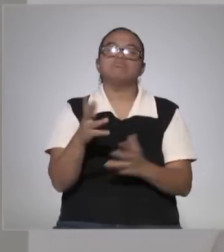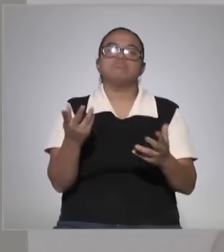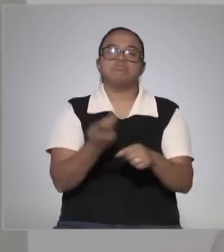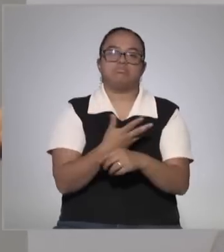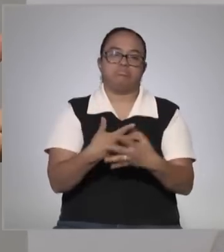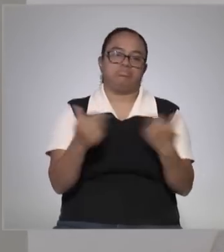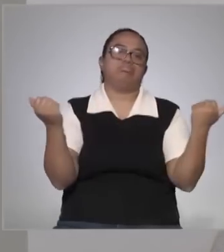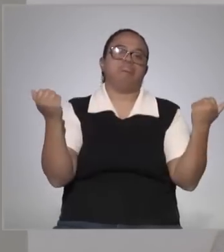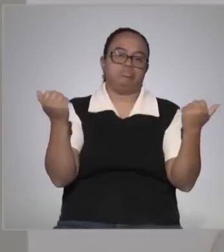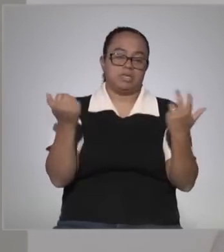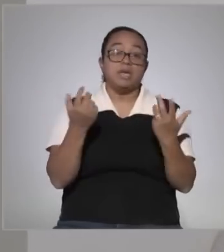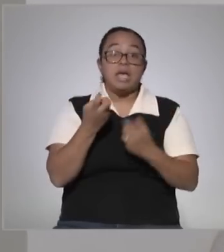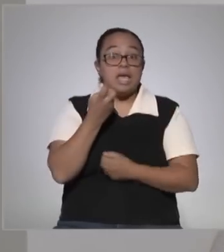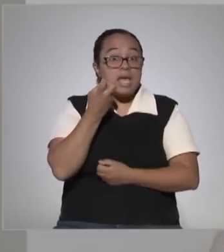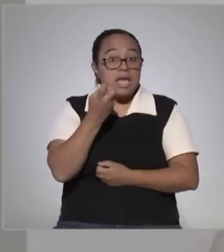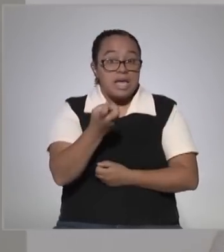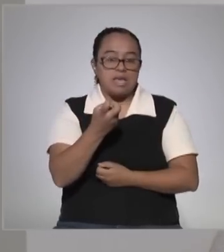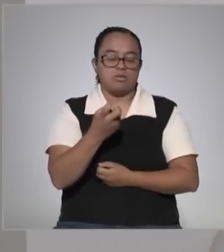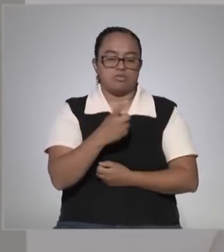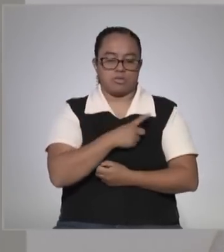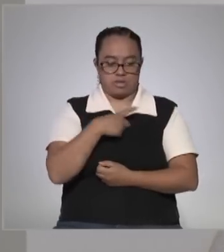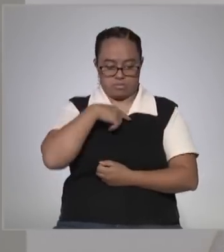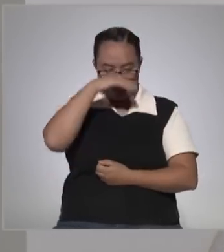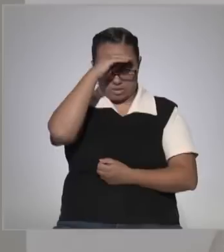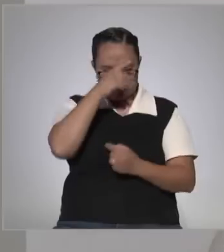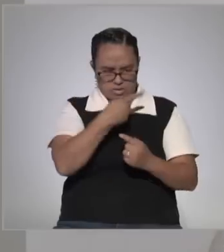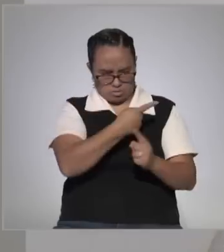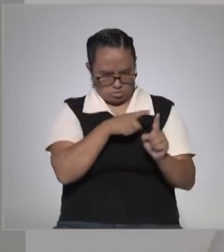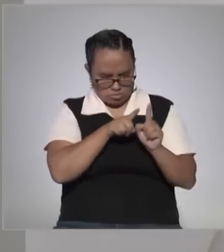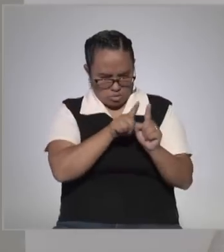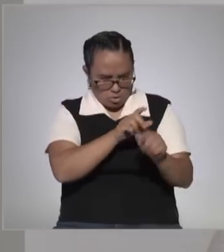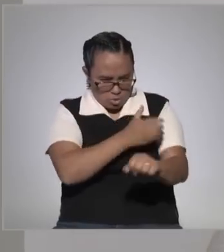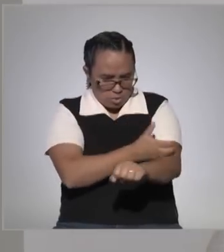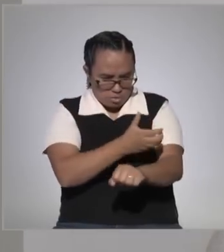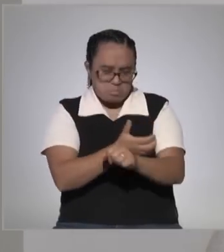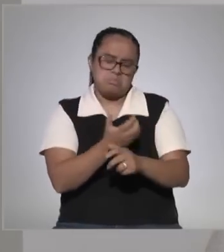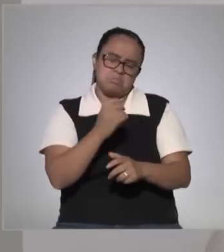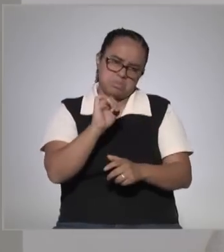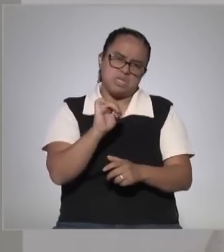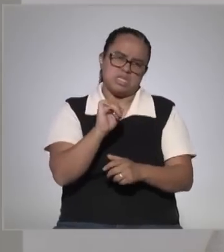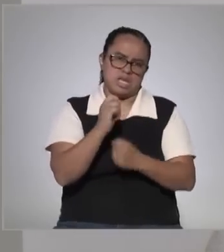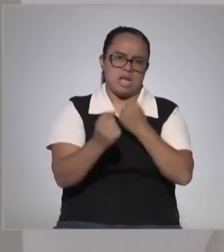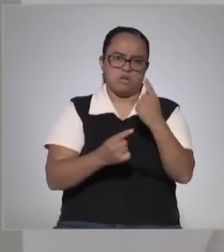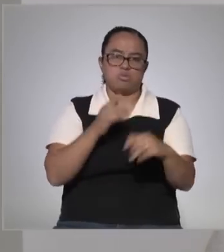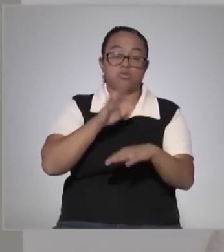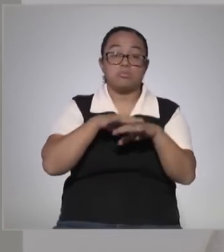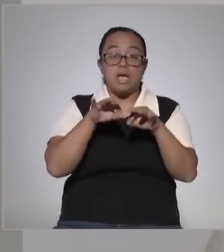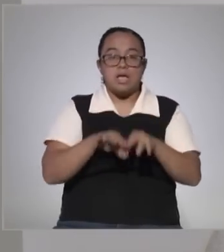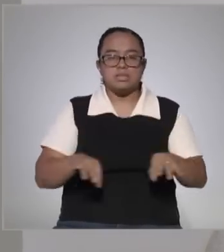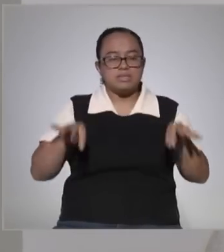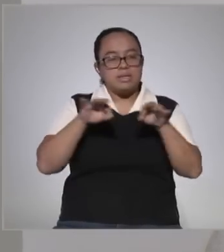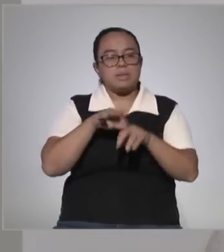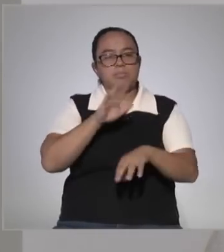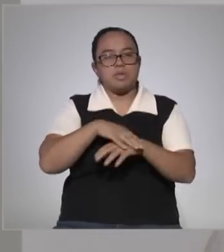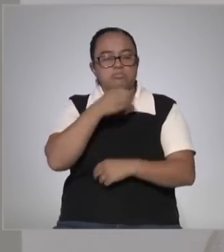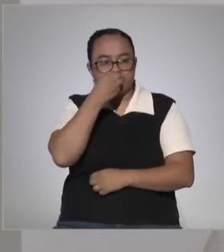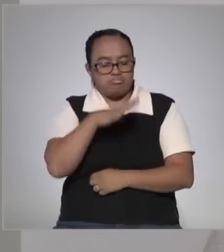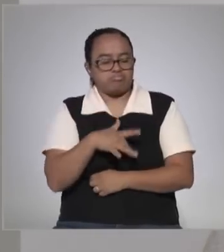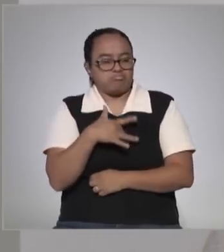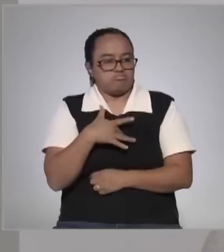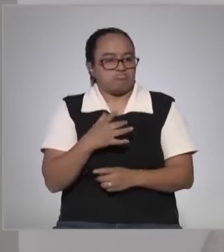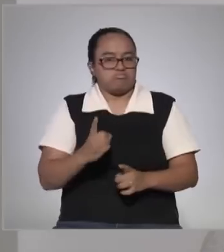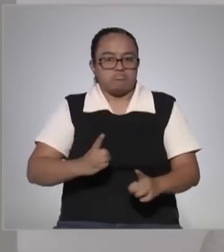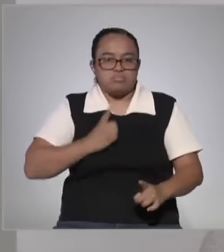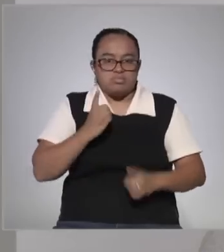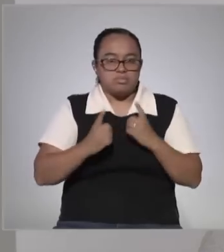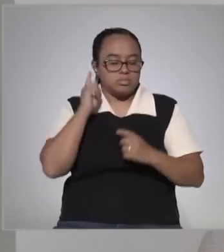si activamos esta parte de la compañía, yo creo que se vuelven más significativas, se vuelven más disfrutables en ese sentido, más